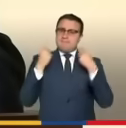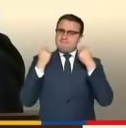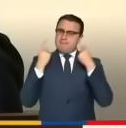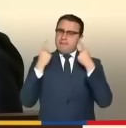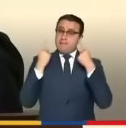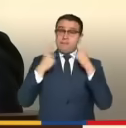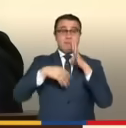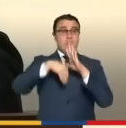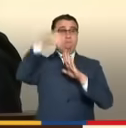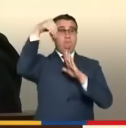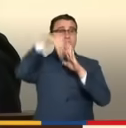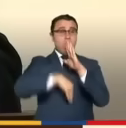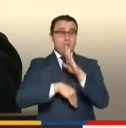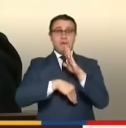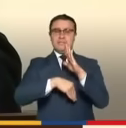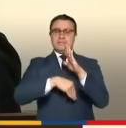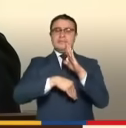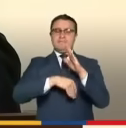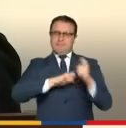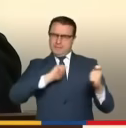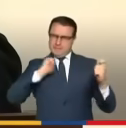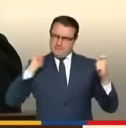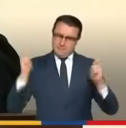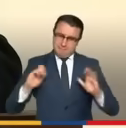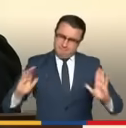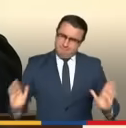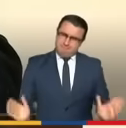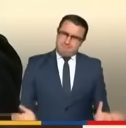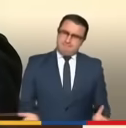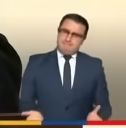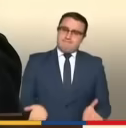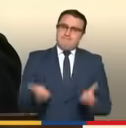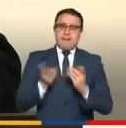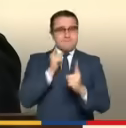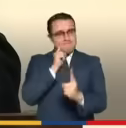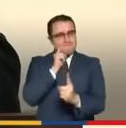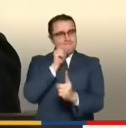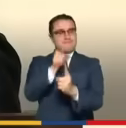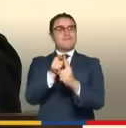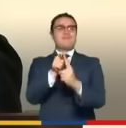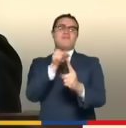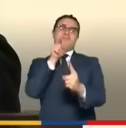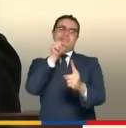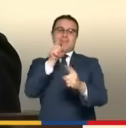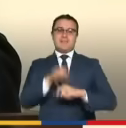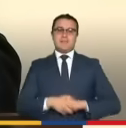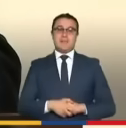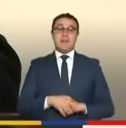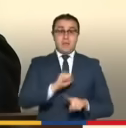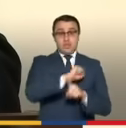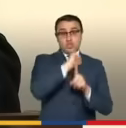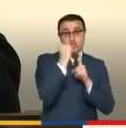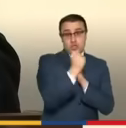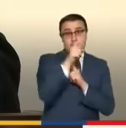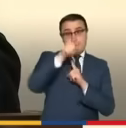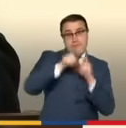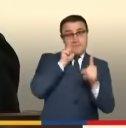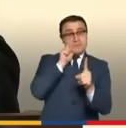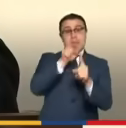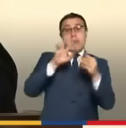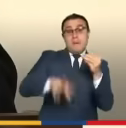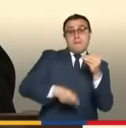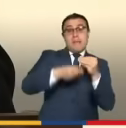superarla. Y ese es el papel fundamental, no solamente de una sociedad, sino del gobierno y